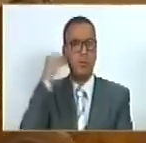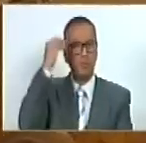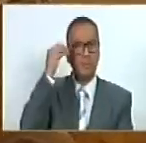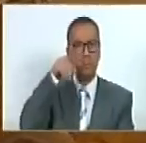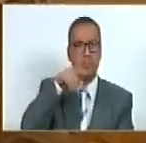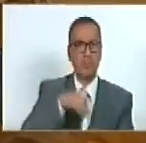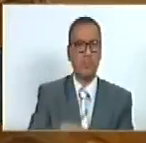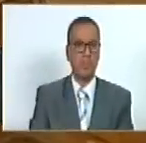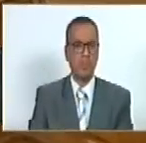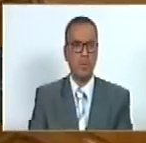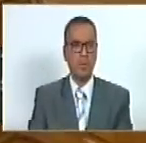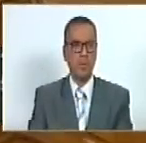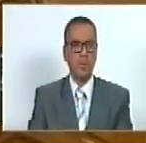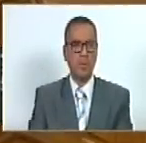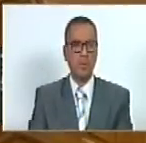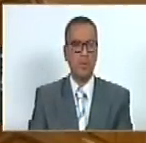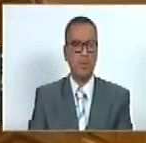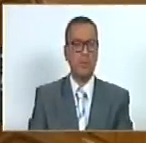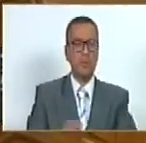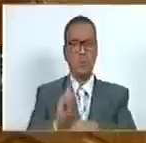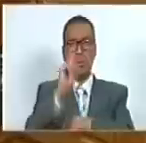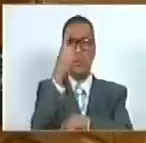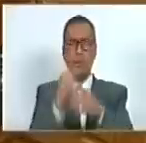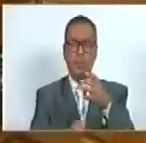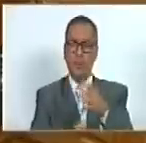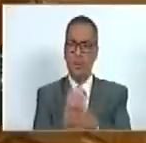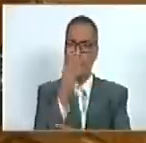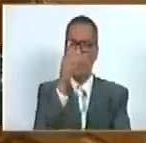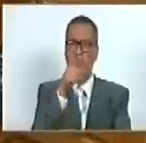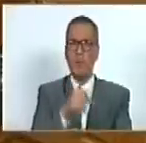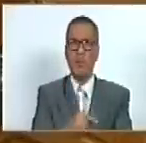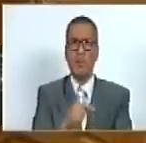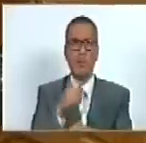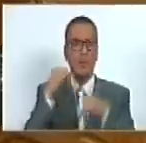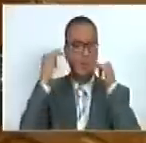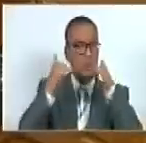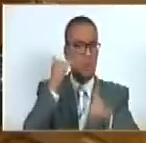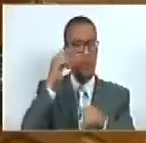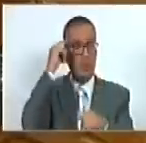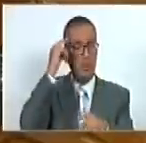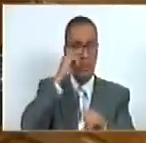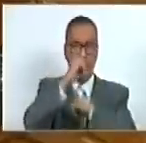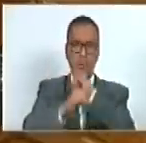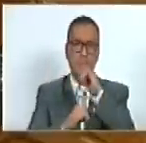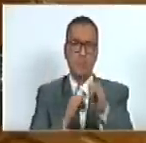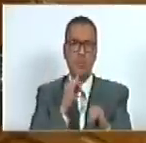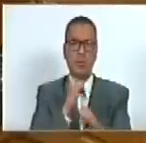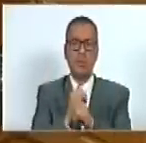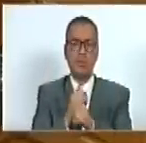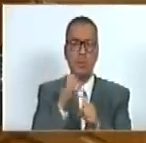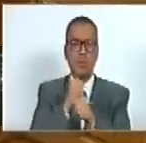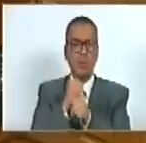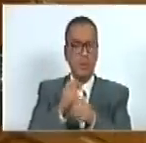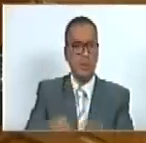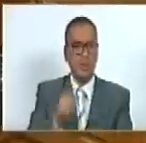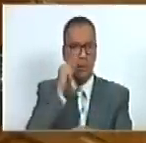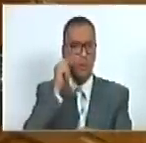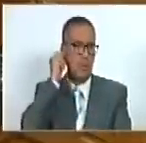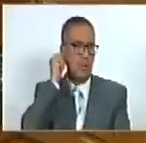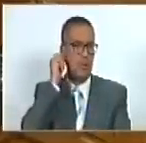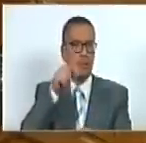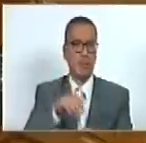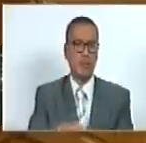Considerando que el 1 de mayo se celebra el Día Internacional de la trabajadora y el